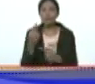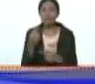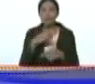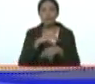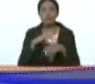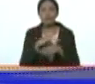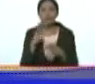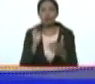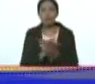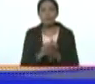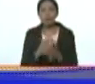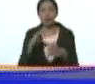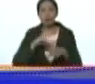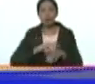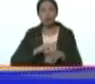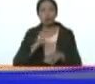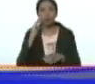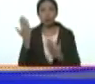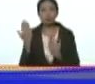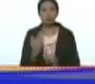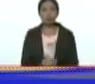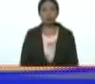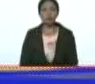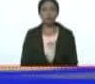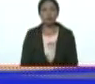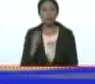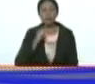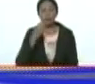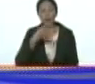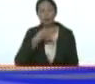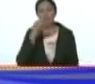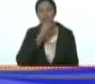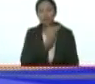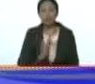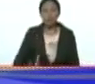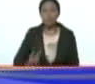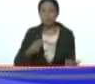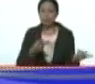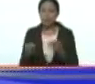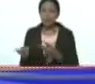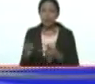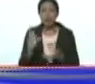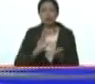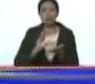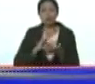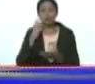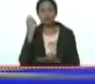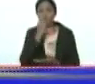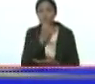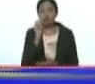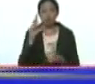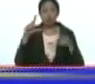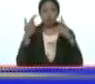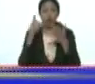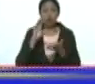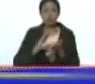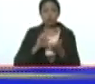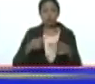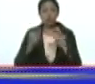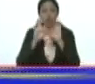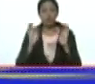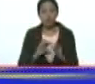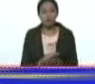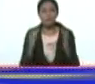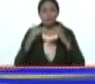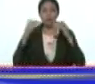ministro, compañero doctor Carlos Alvarado? Sí, buenas tardes, vicepresidente. Bienvenidos al Centro Oftalmológico La Guaira. Este es el centro, presidente,